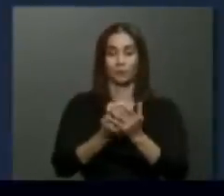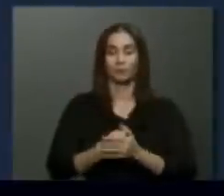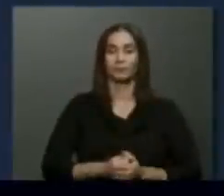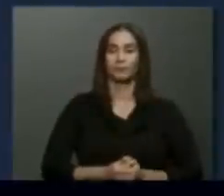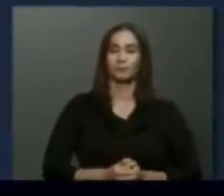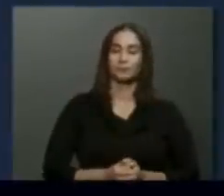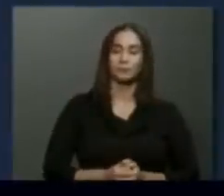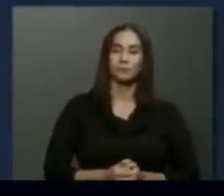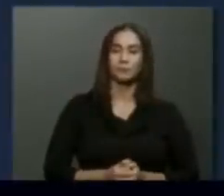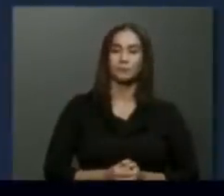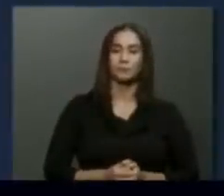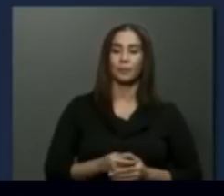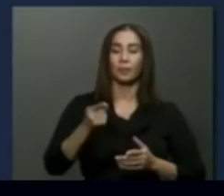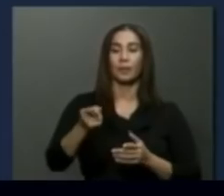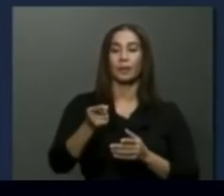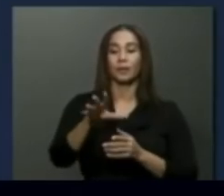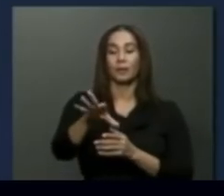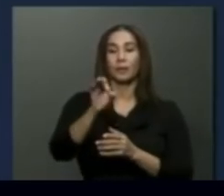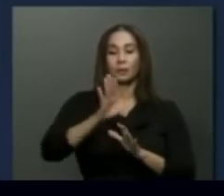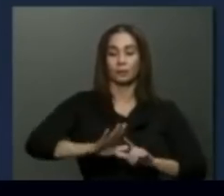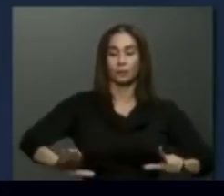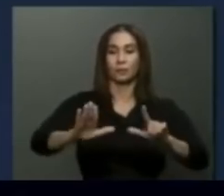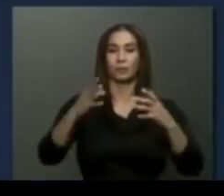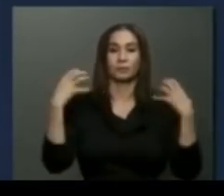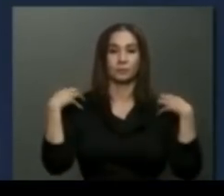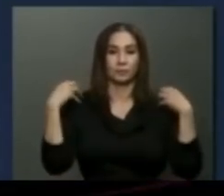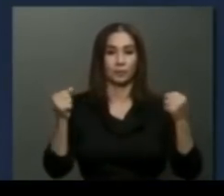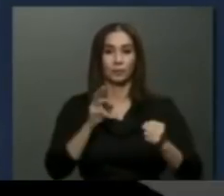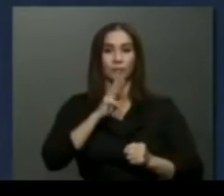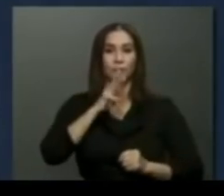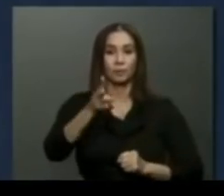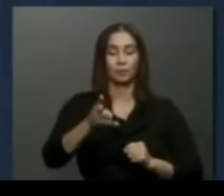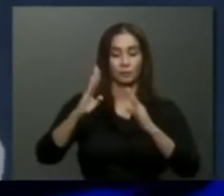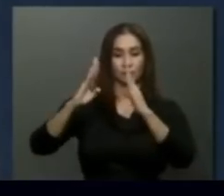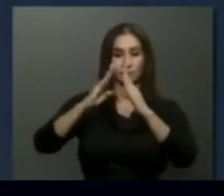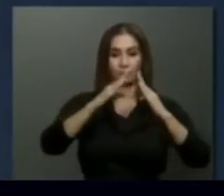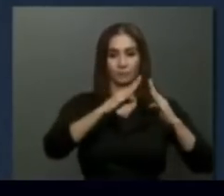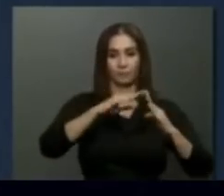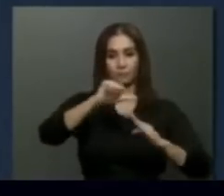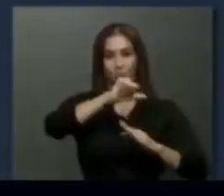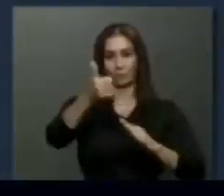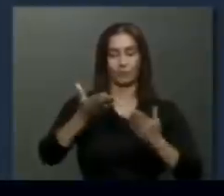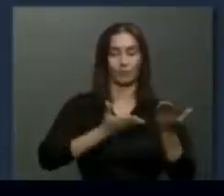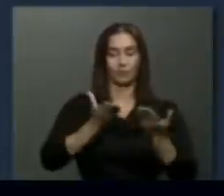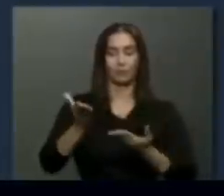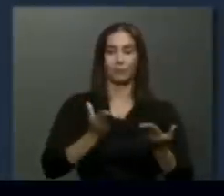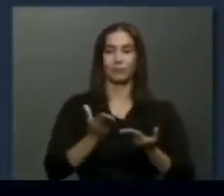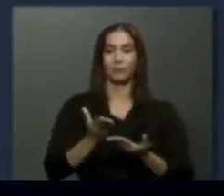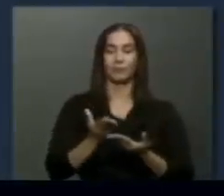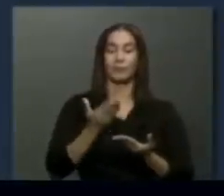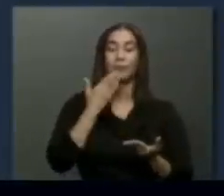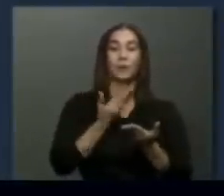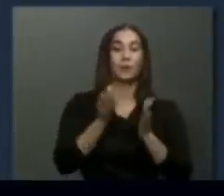calidad, en particular en los sectores de salud, agua y vivienda, entre otros. Es